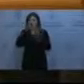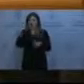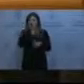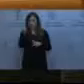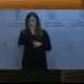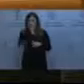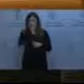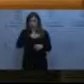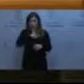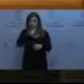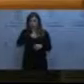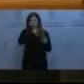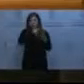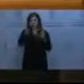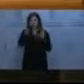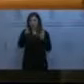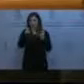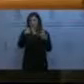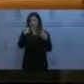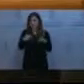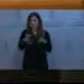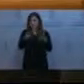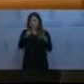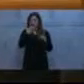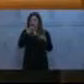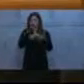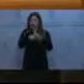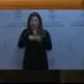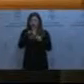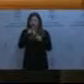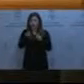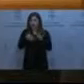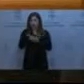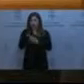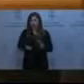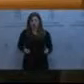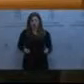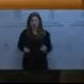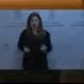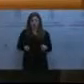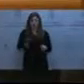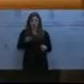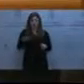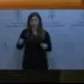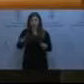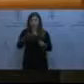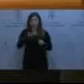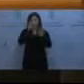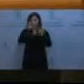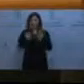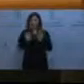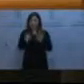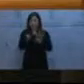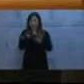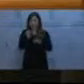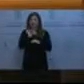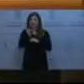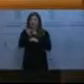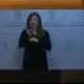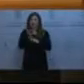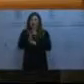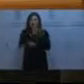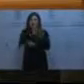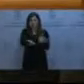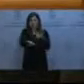juicio es una simple cuestión. Si se crean plazas que suponen un aumento de costes de personal, esos informes deberían emitirse con anterioridad